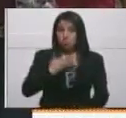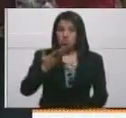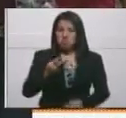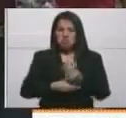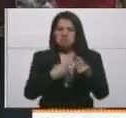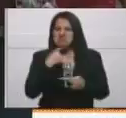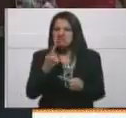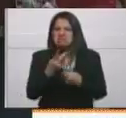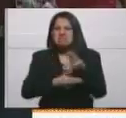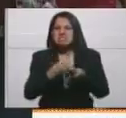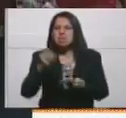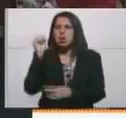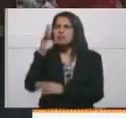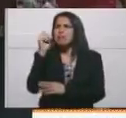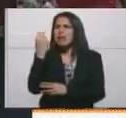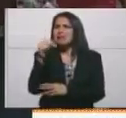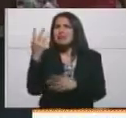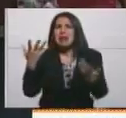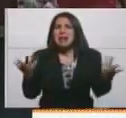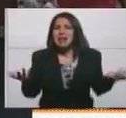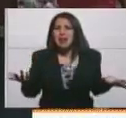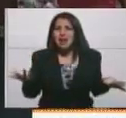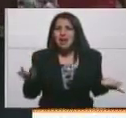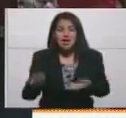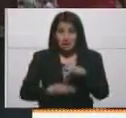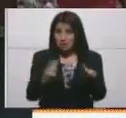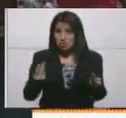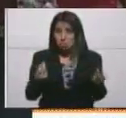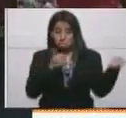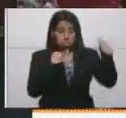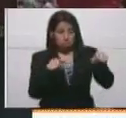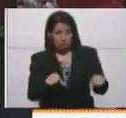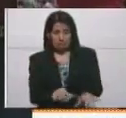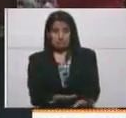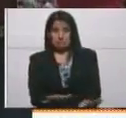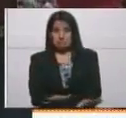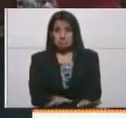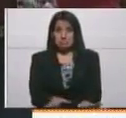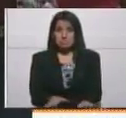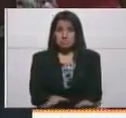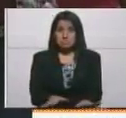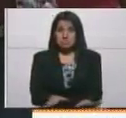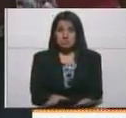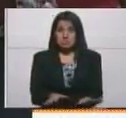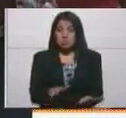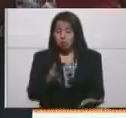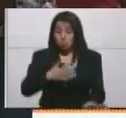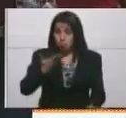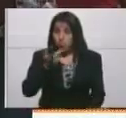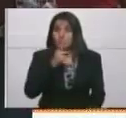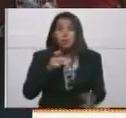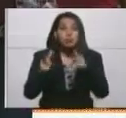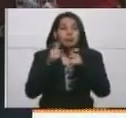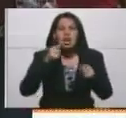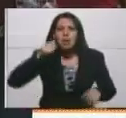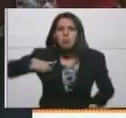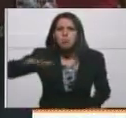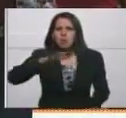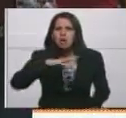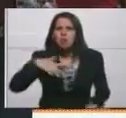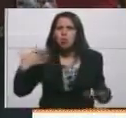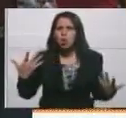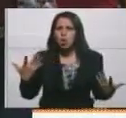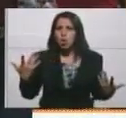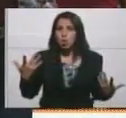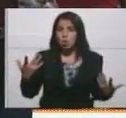con la Asamblea Nacional, Diosdado? ¿Qué han hecho ellos? ¿Destruirla? Podemos preguntarle a nuestro pueblo. ¿La Asamblea Nacional